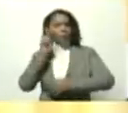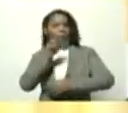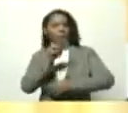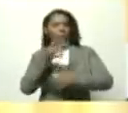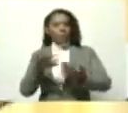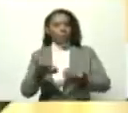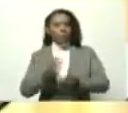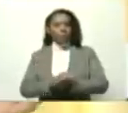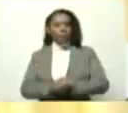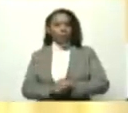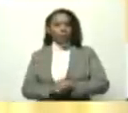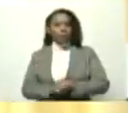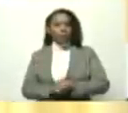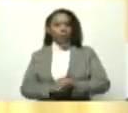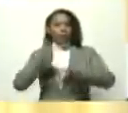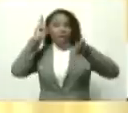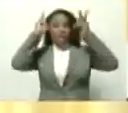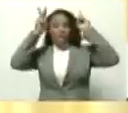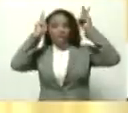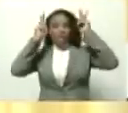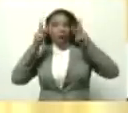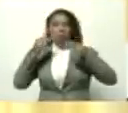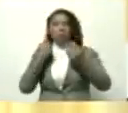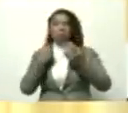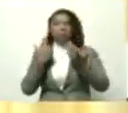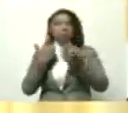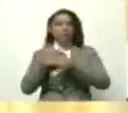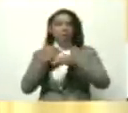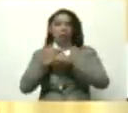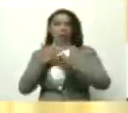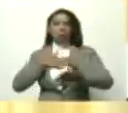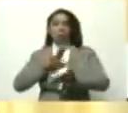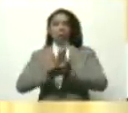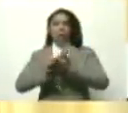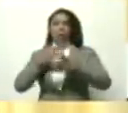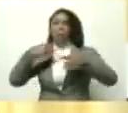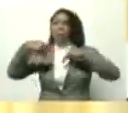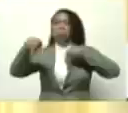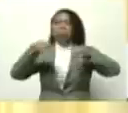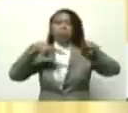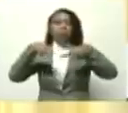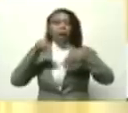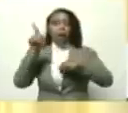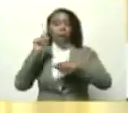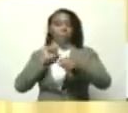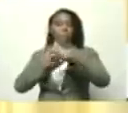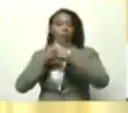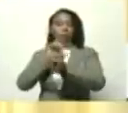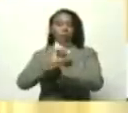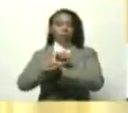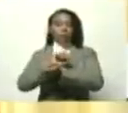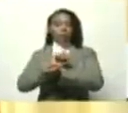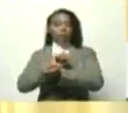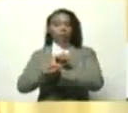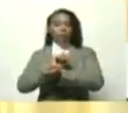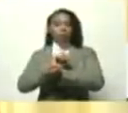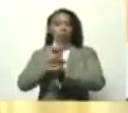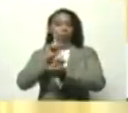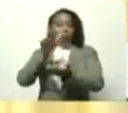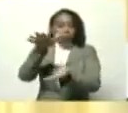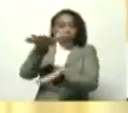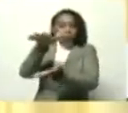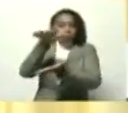que el conejo se desplazaba como Pedro por su casa, incluso le incautaron un lote